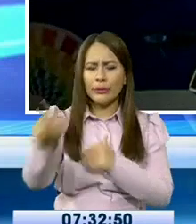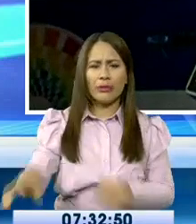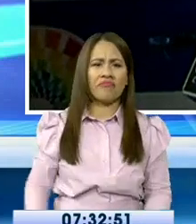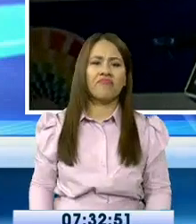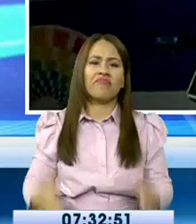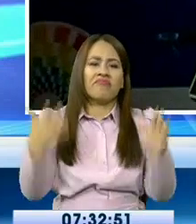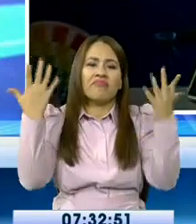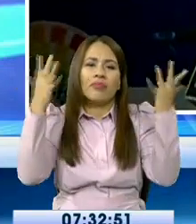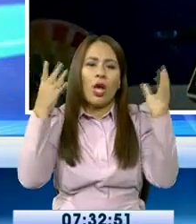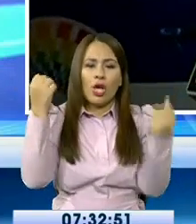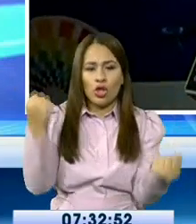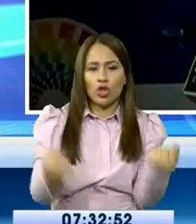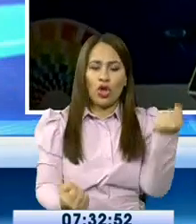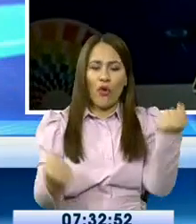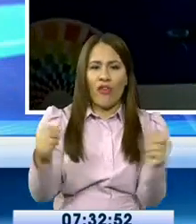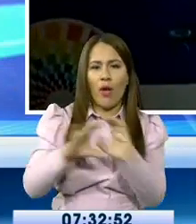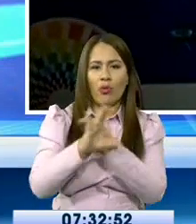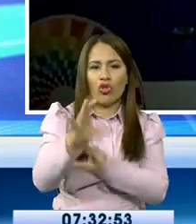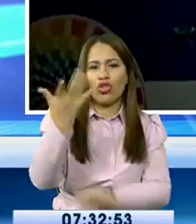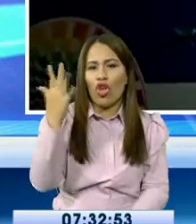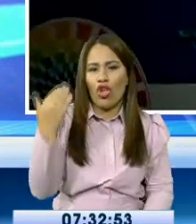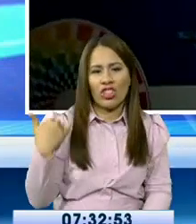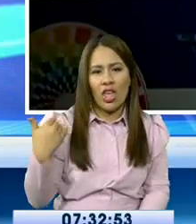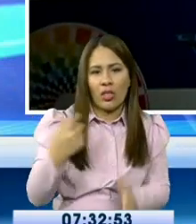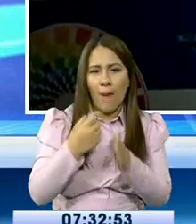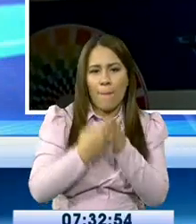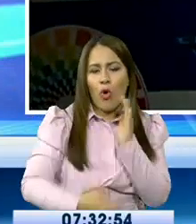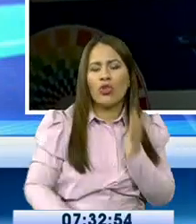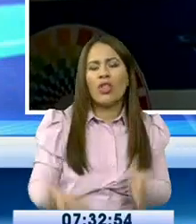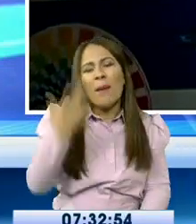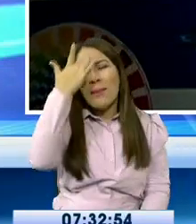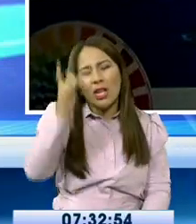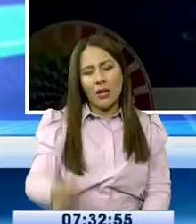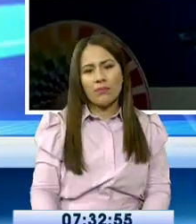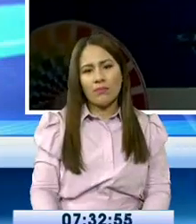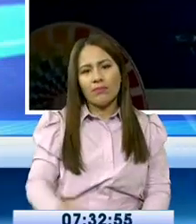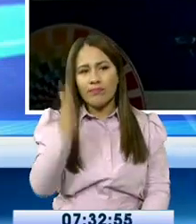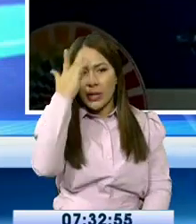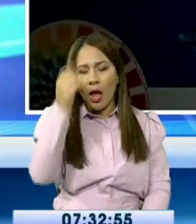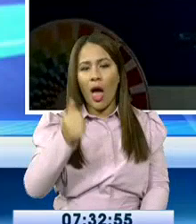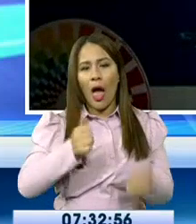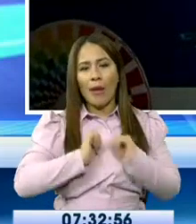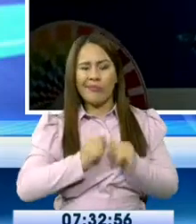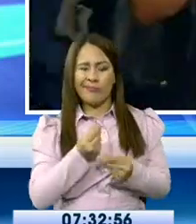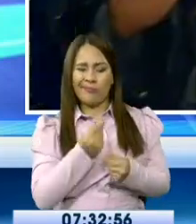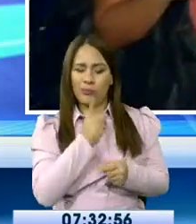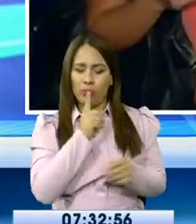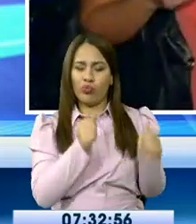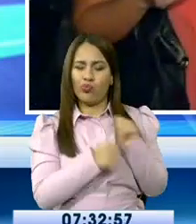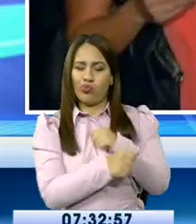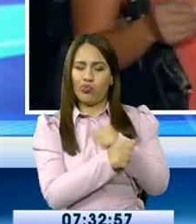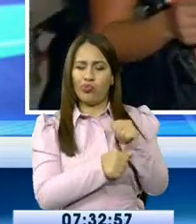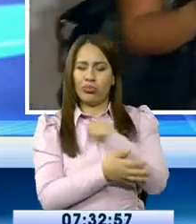verdad?, responde o no a la así realidad. Es. Y quisiera, con todo respeto, insisto, no son palabras de